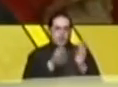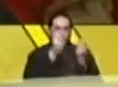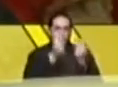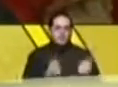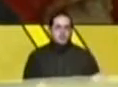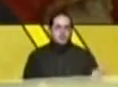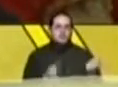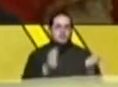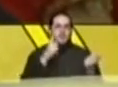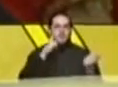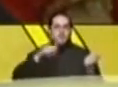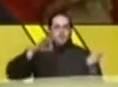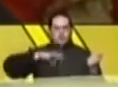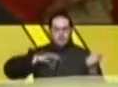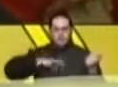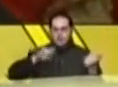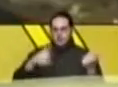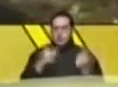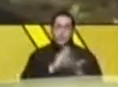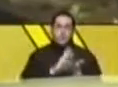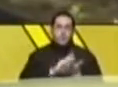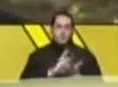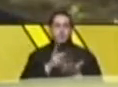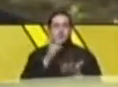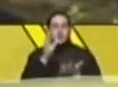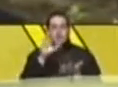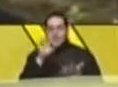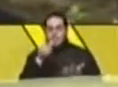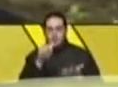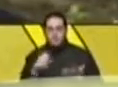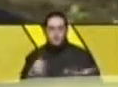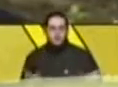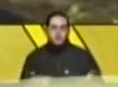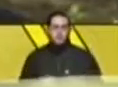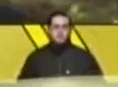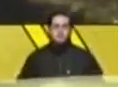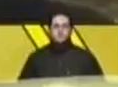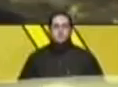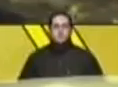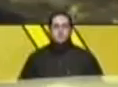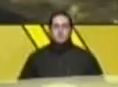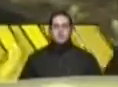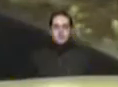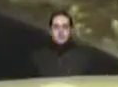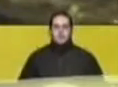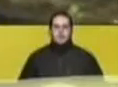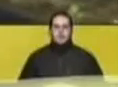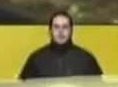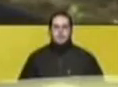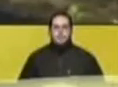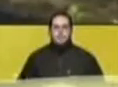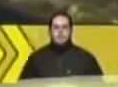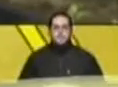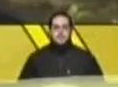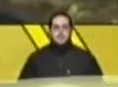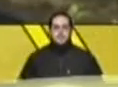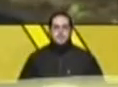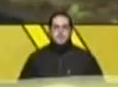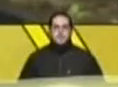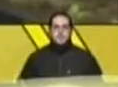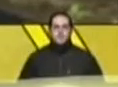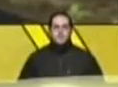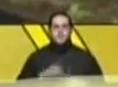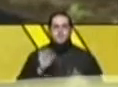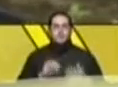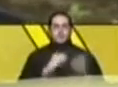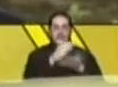en beneficio exclusivamente de las farmacias. Más allá de la agencia abrogarse la facultad de decidir una lista